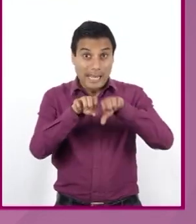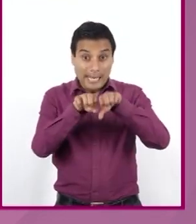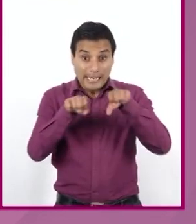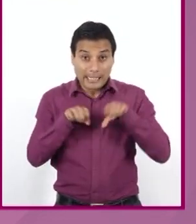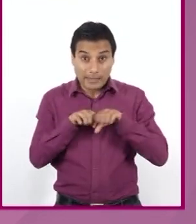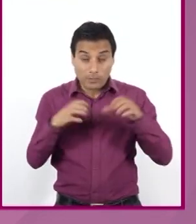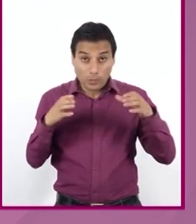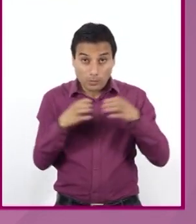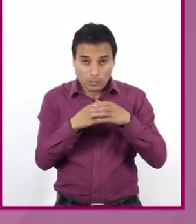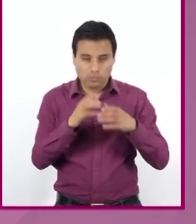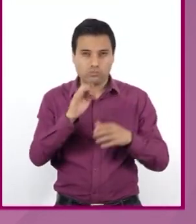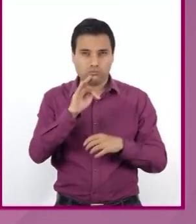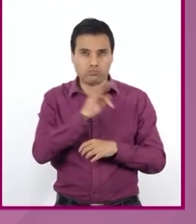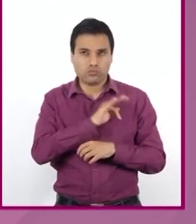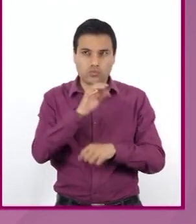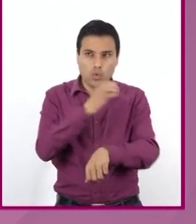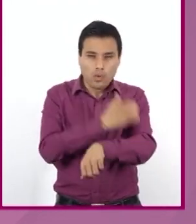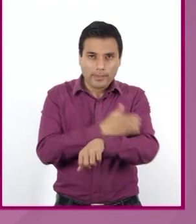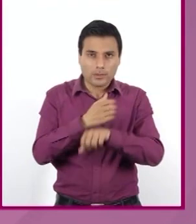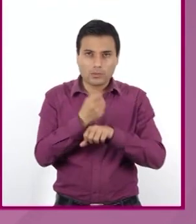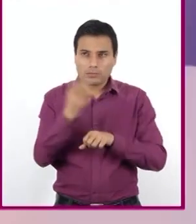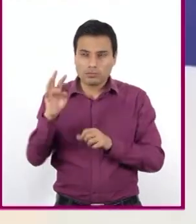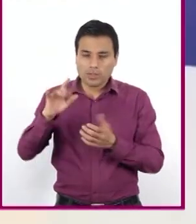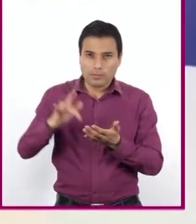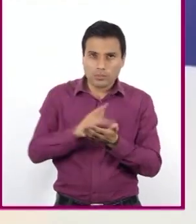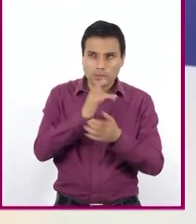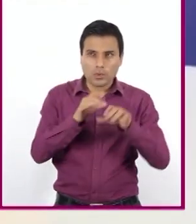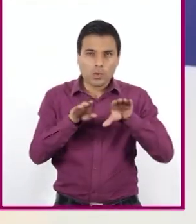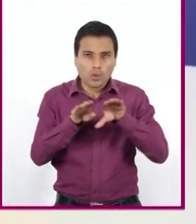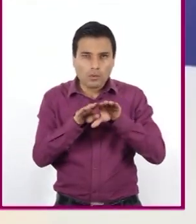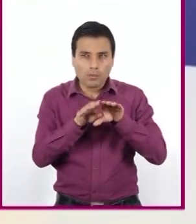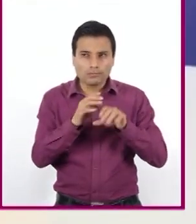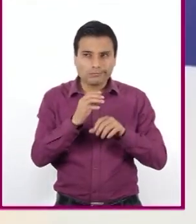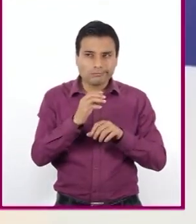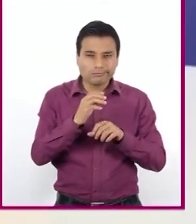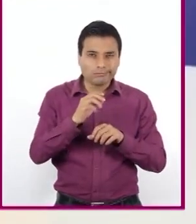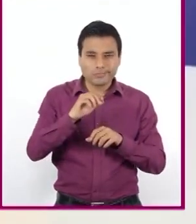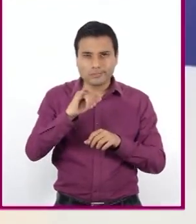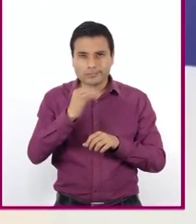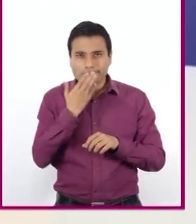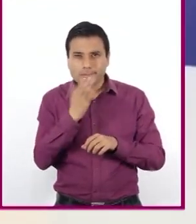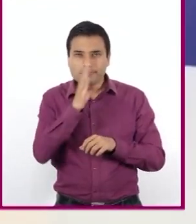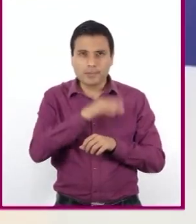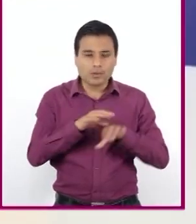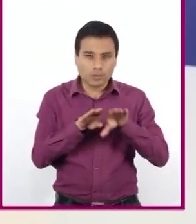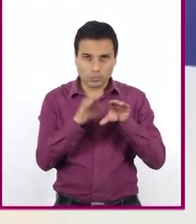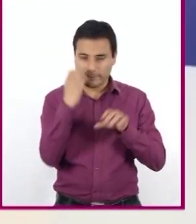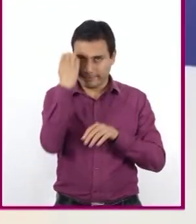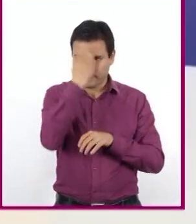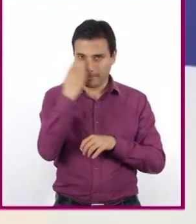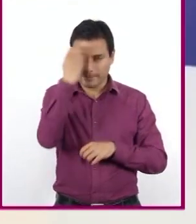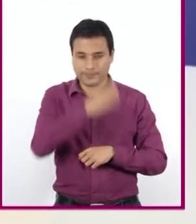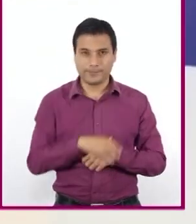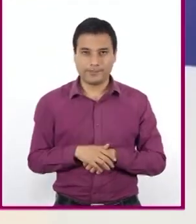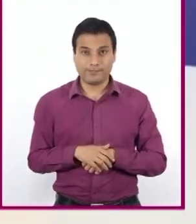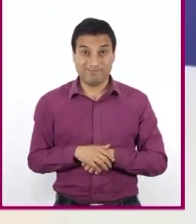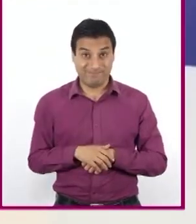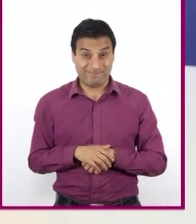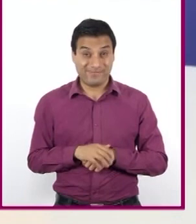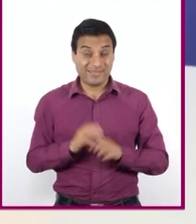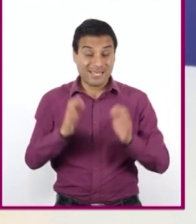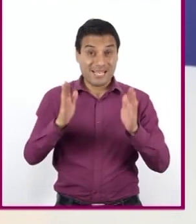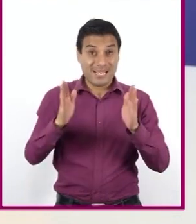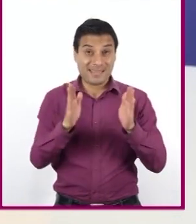la contribución de mis compañeros y compañeras. La evaluación siempre será una etapa benéfica